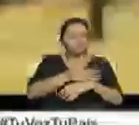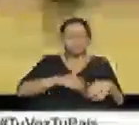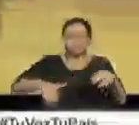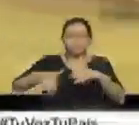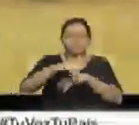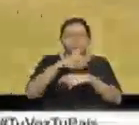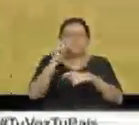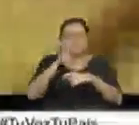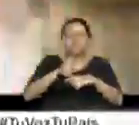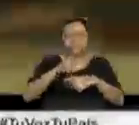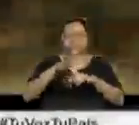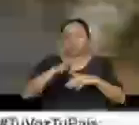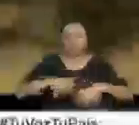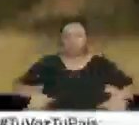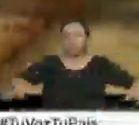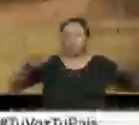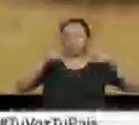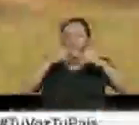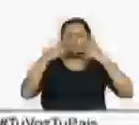en Quito.